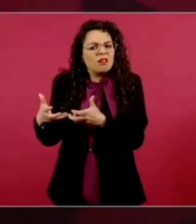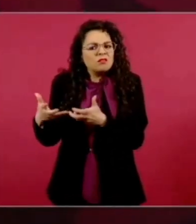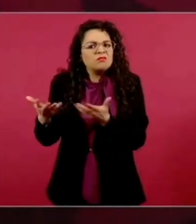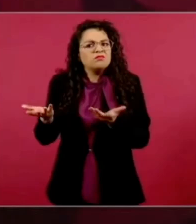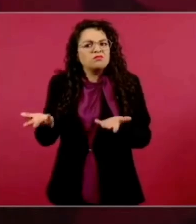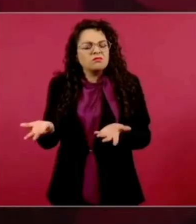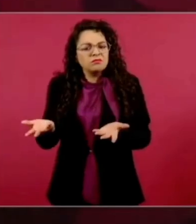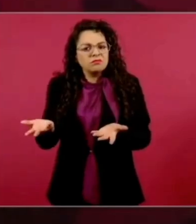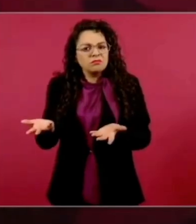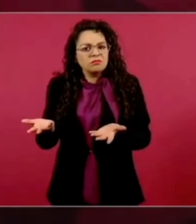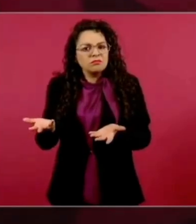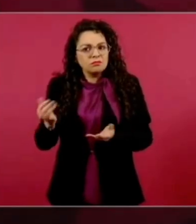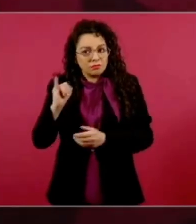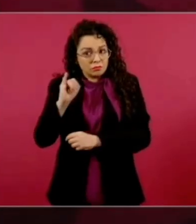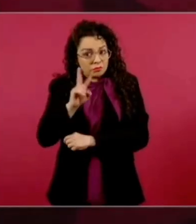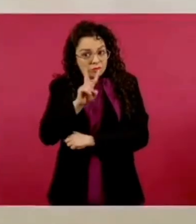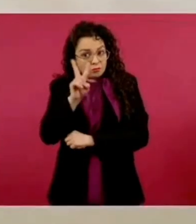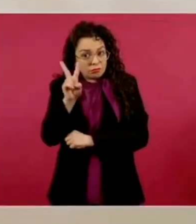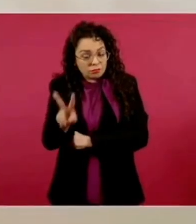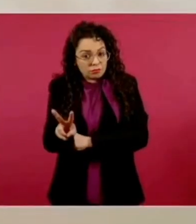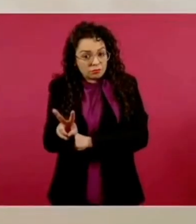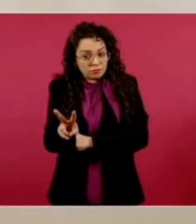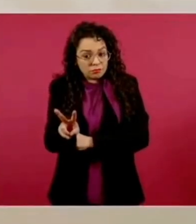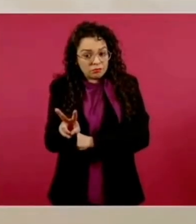si hay